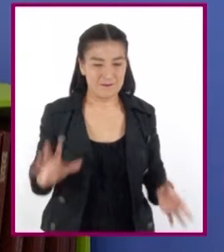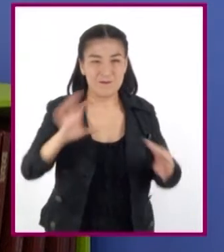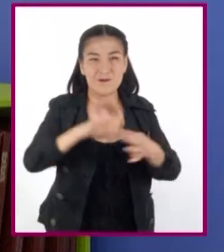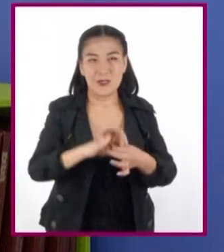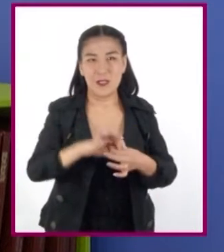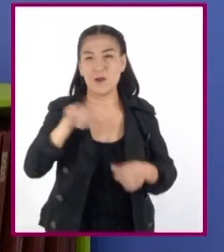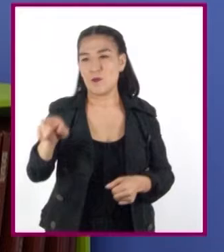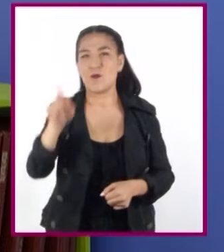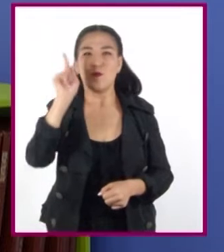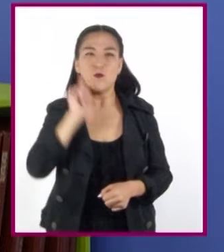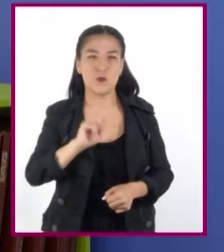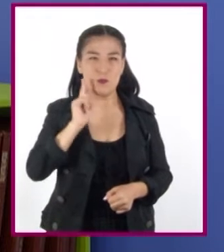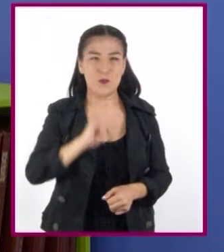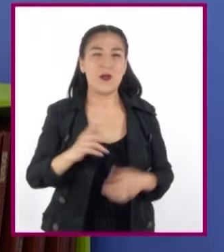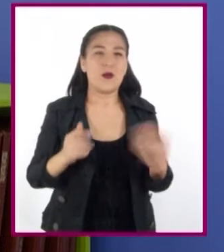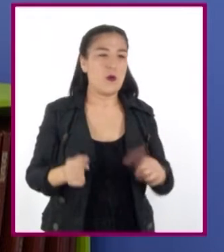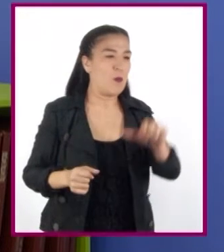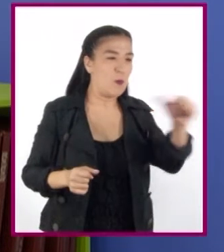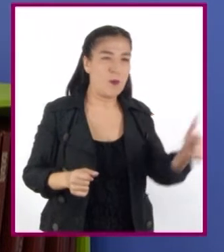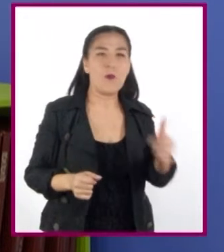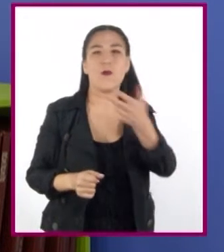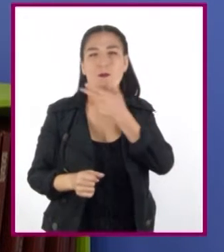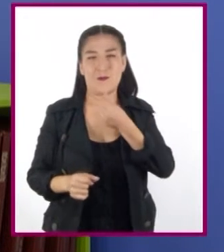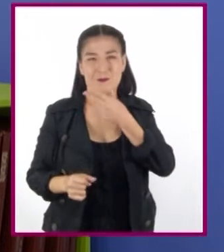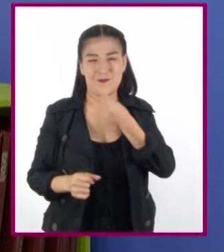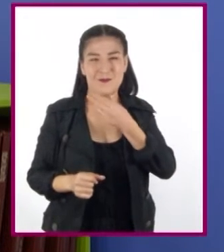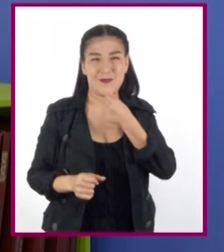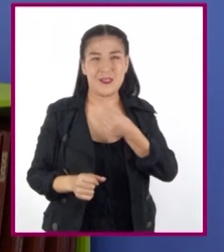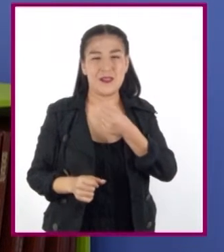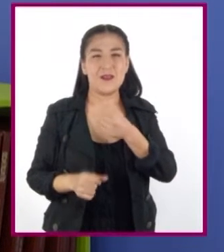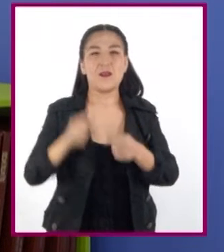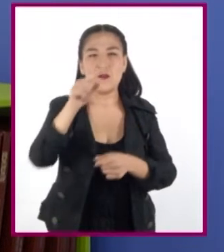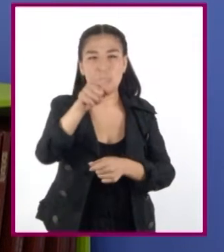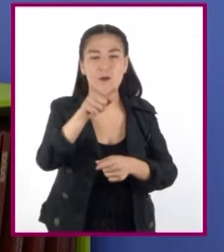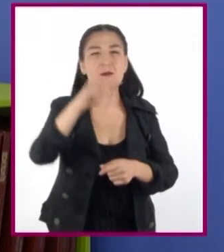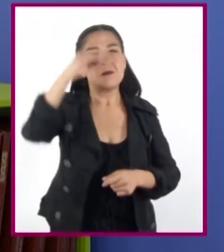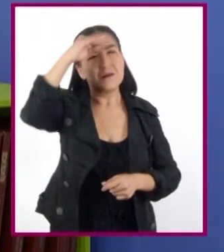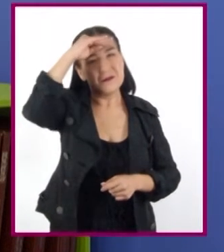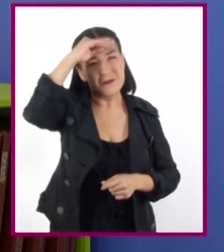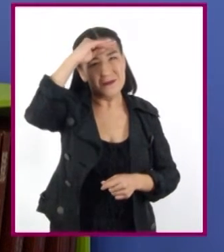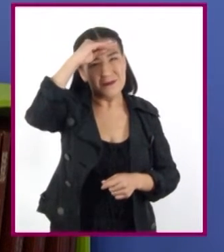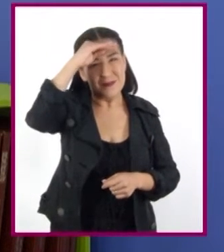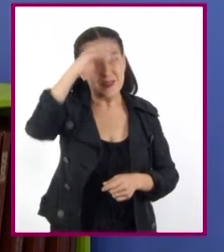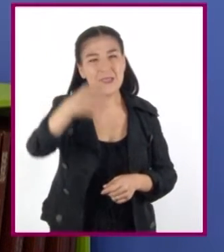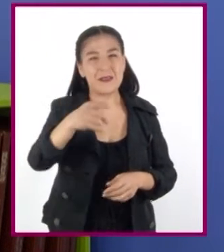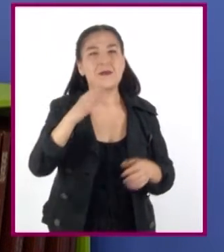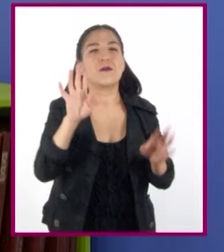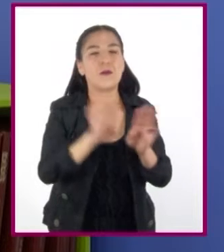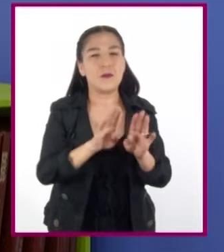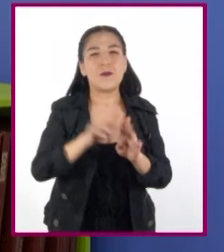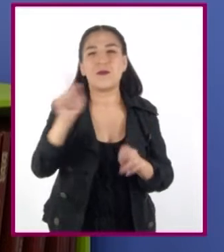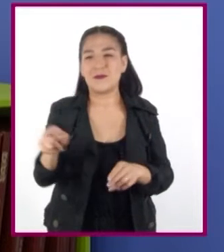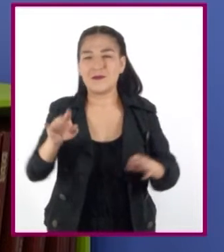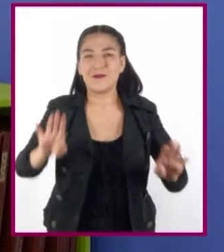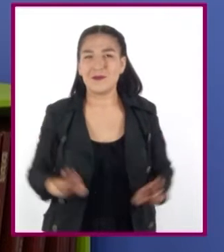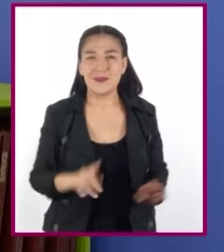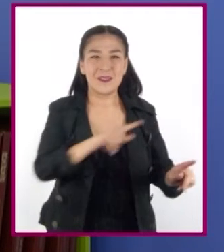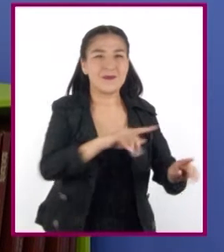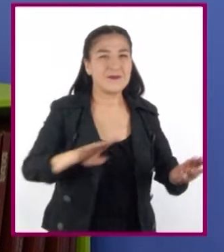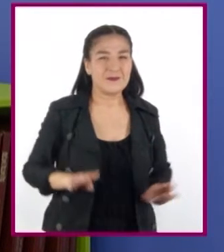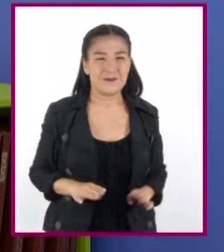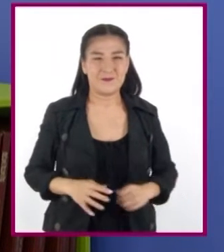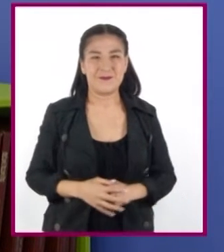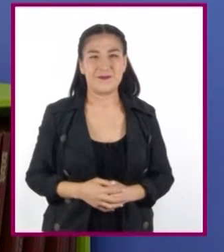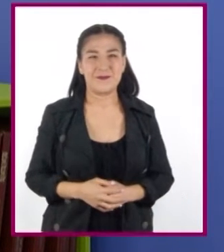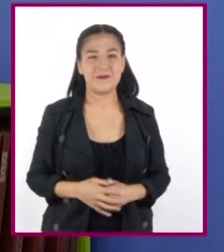género femenino y otra al masculino. Tómense unos segundos para pensar en ello.